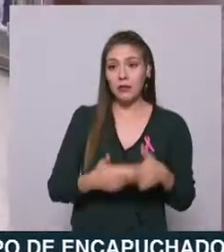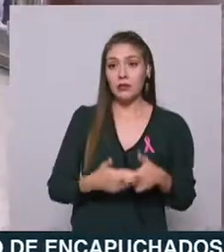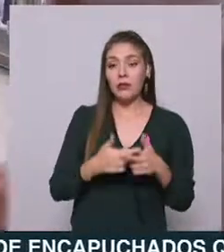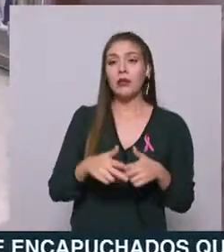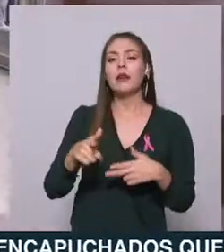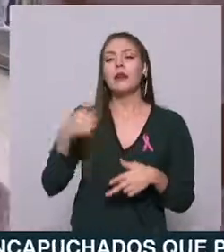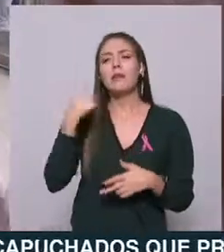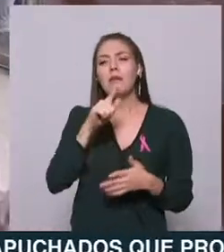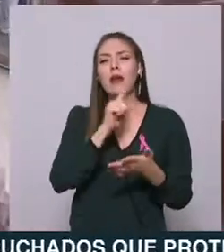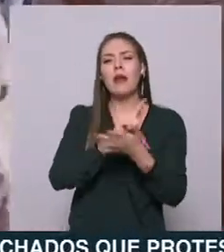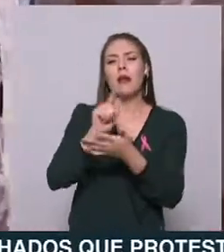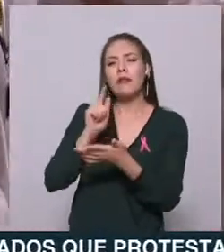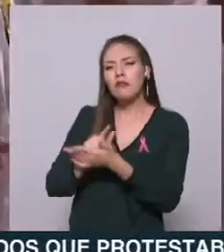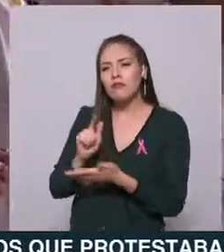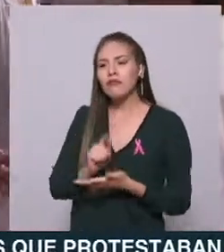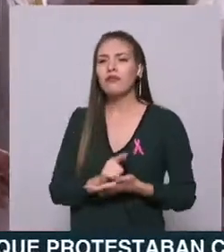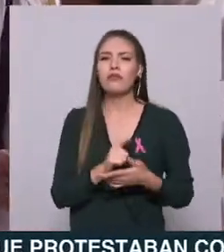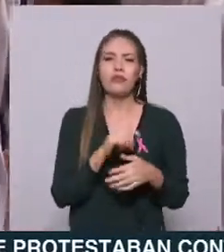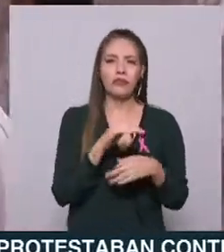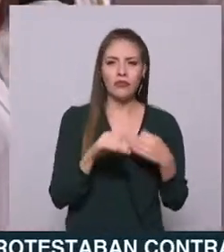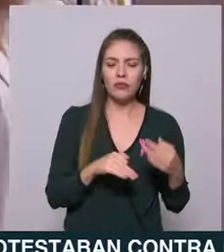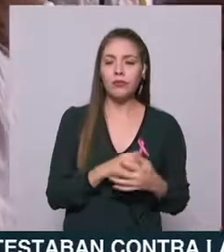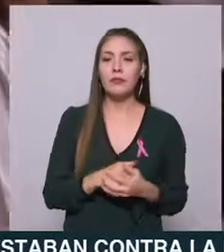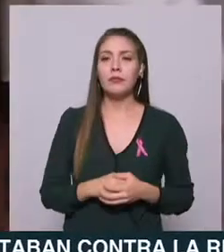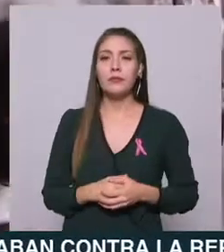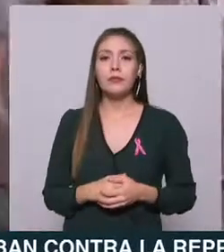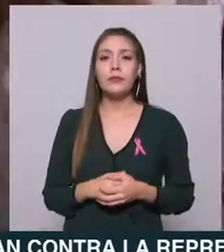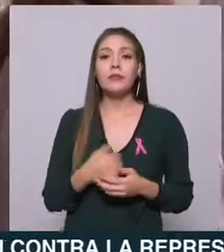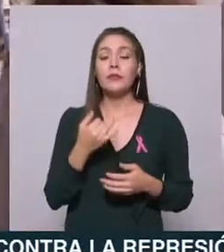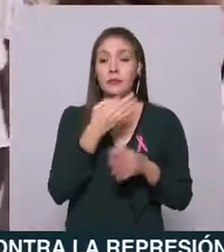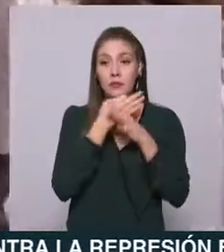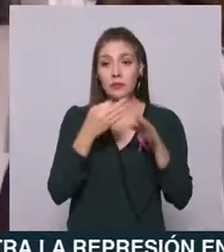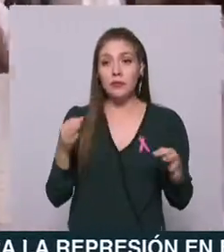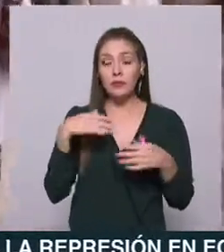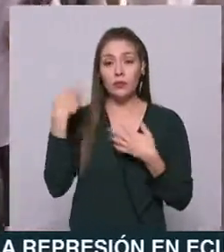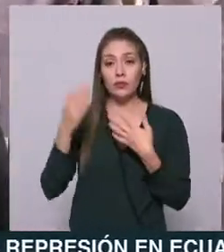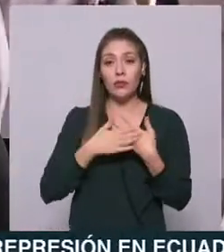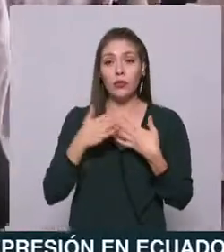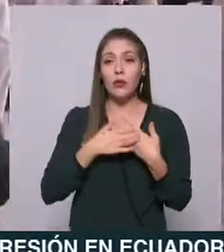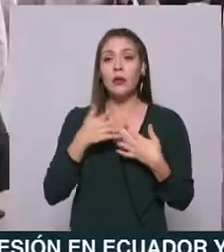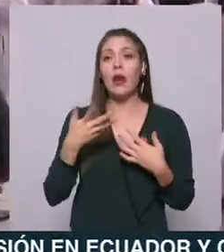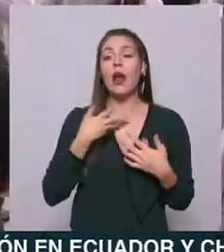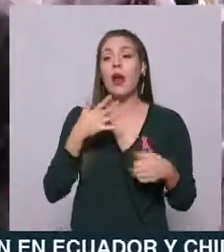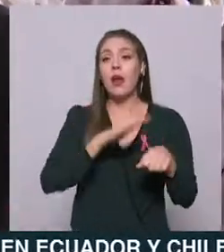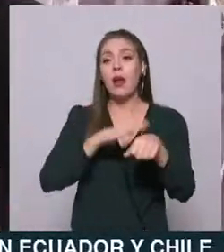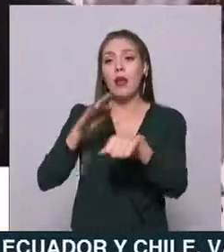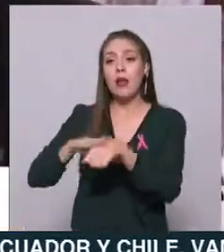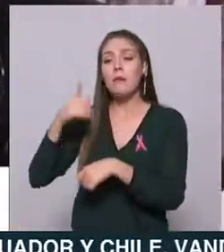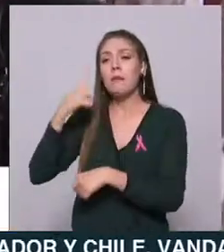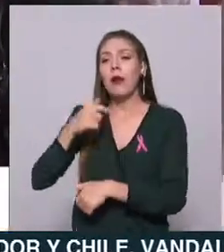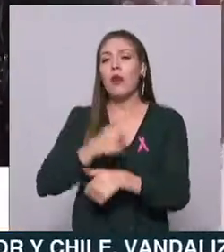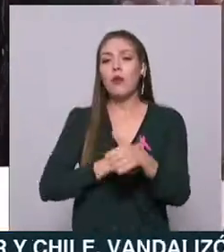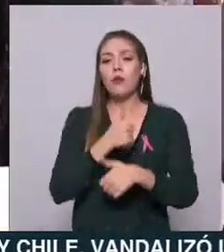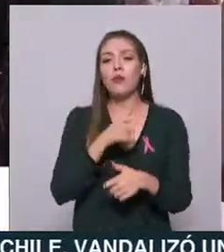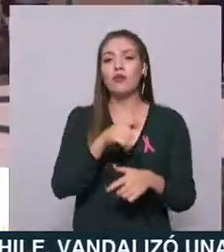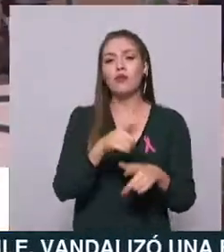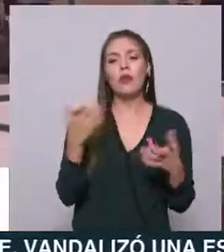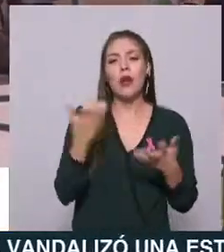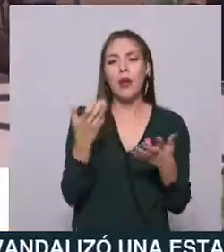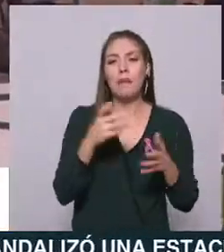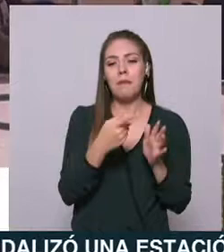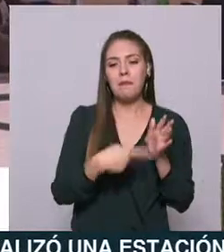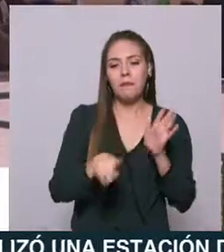de limpieza e higiene. Y anunció que próximamente se publicará la convocatoria para el concurso de dichas plazas.